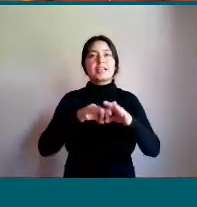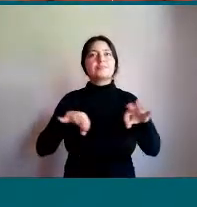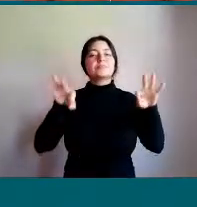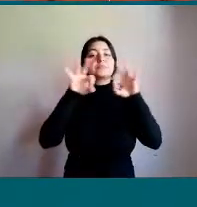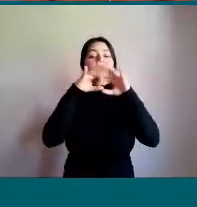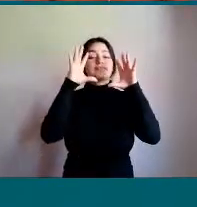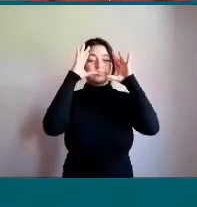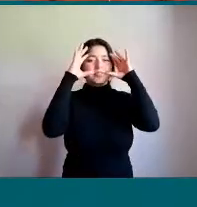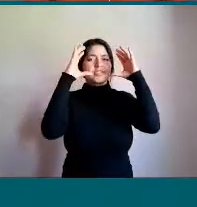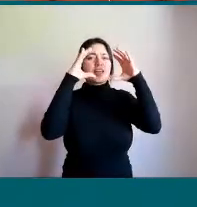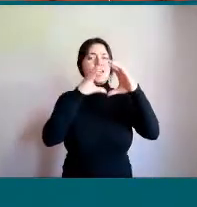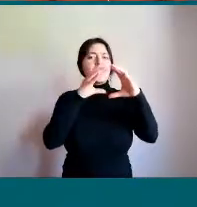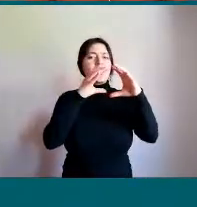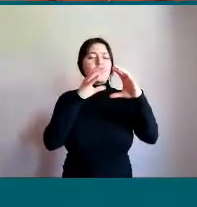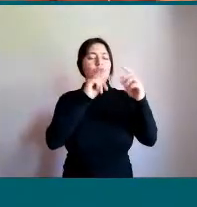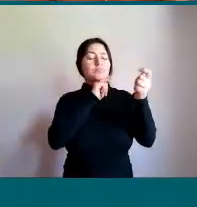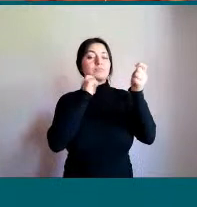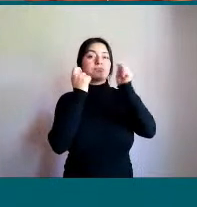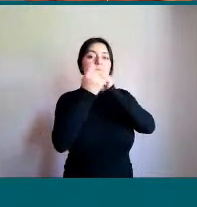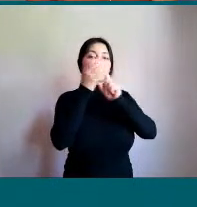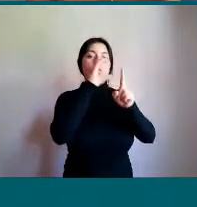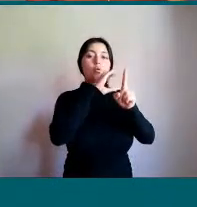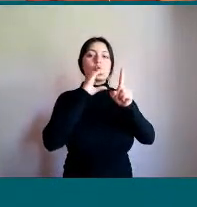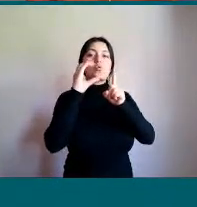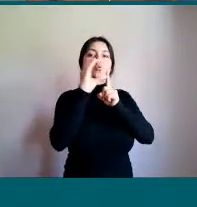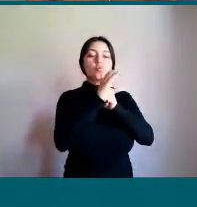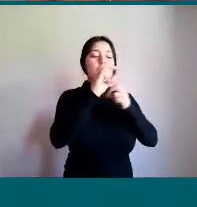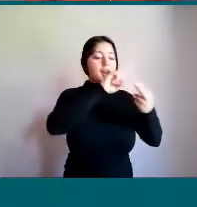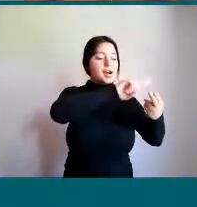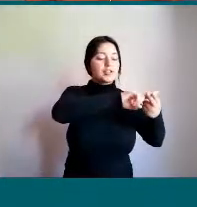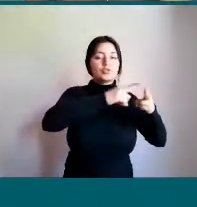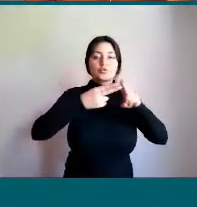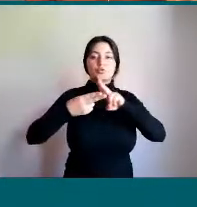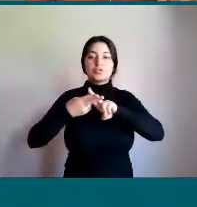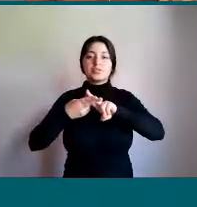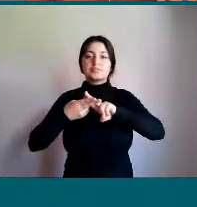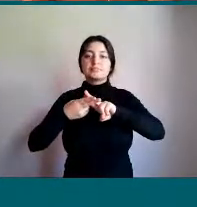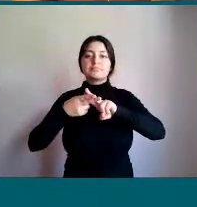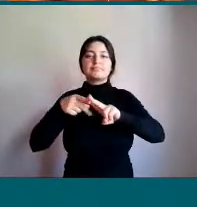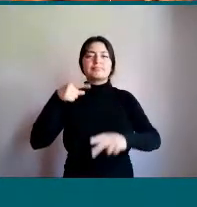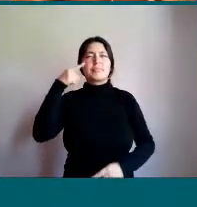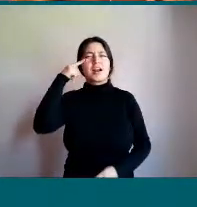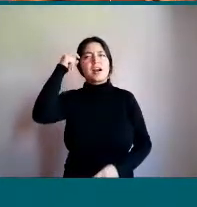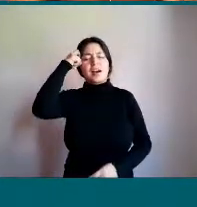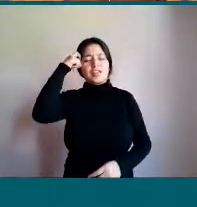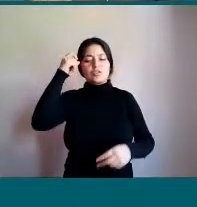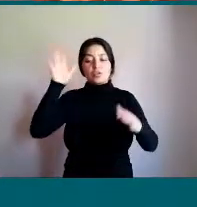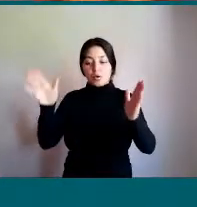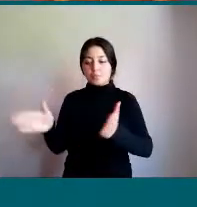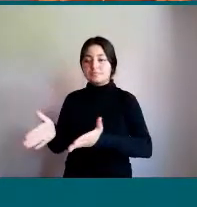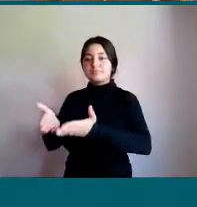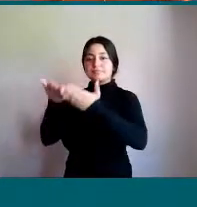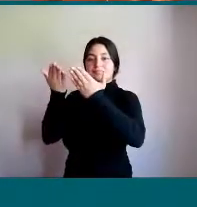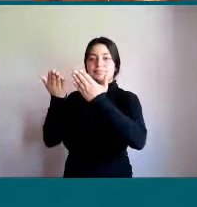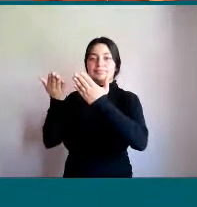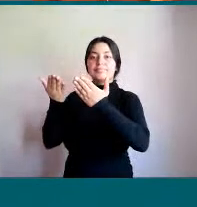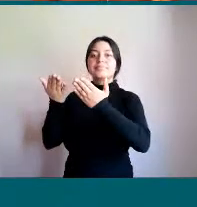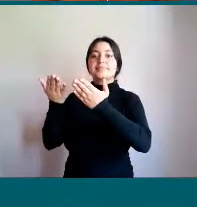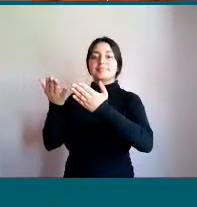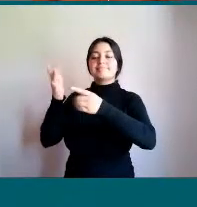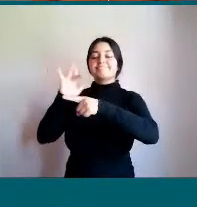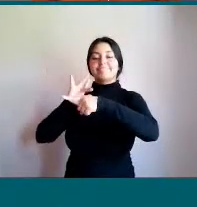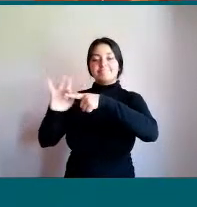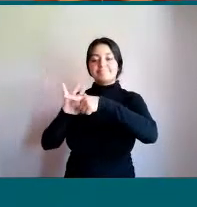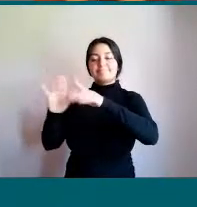cambio completamente de cultura, es asociar el reto a un campo de mejora como una oportunidad. Al profesorado nos va a